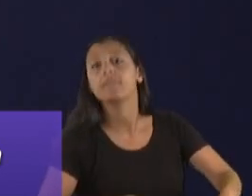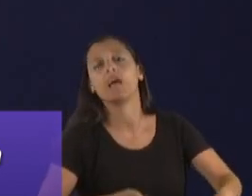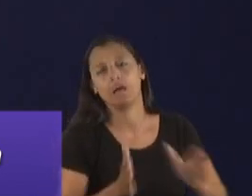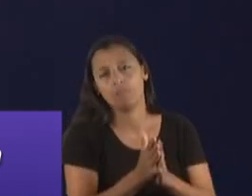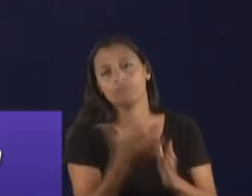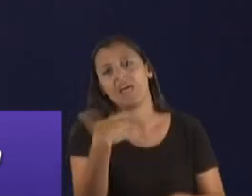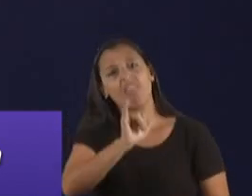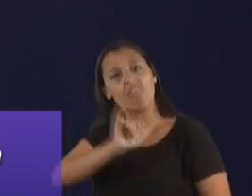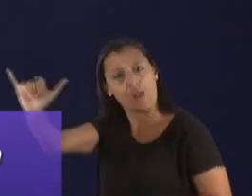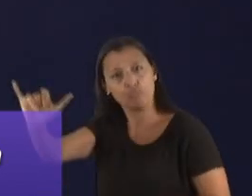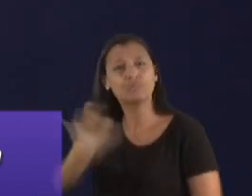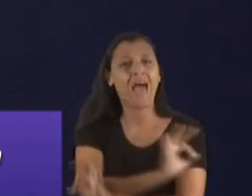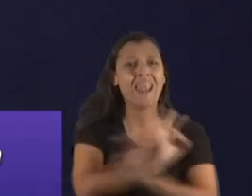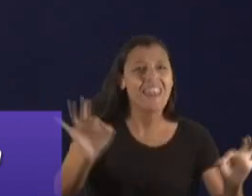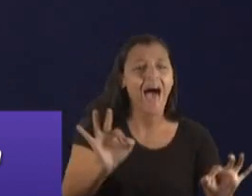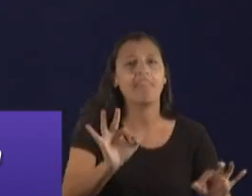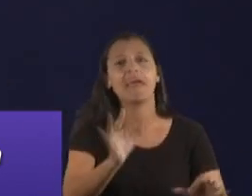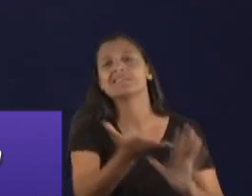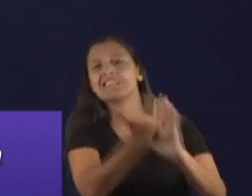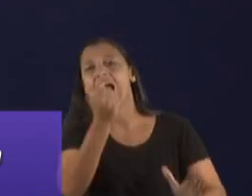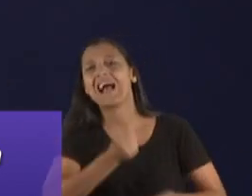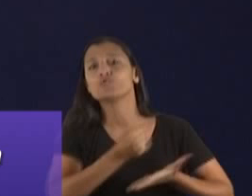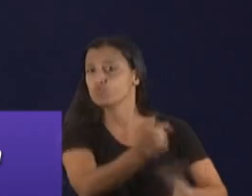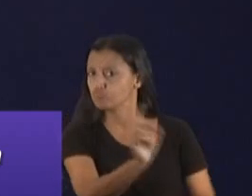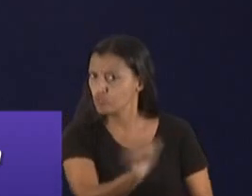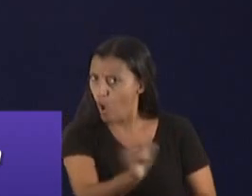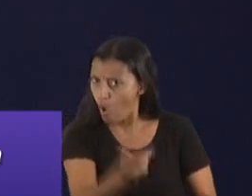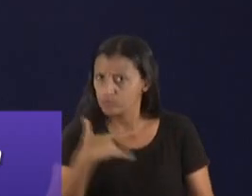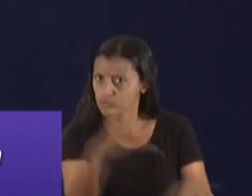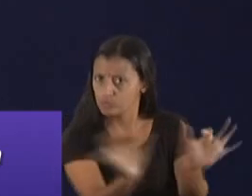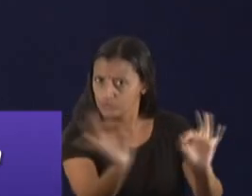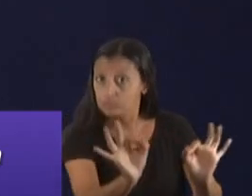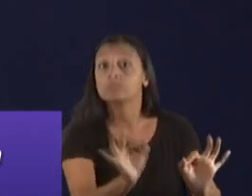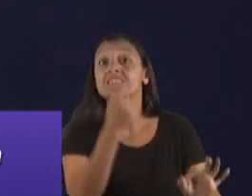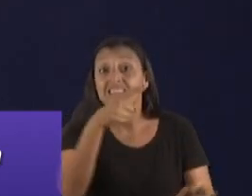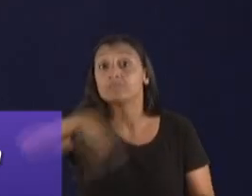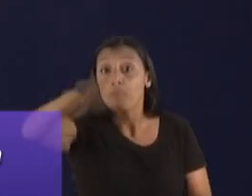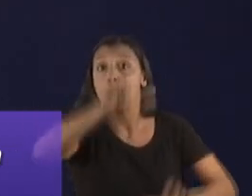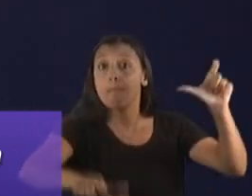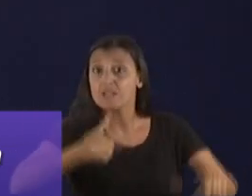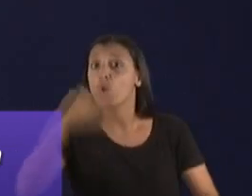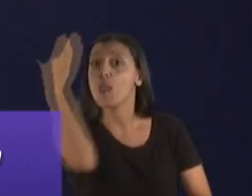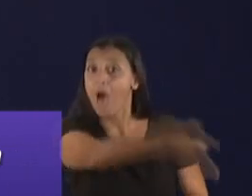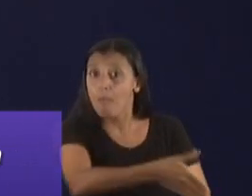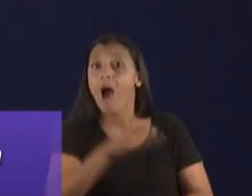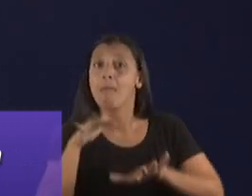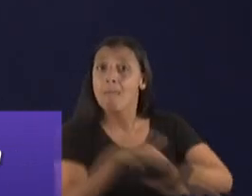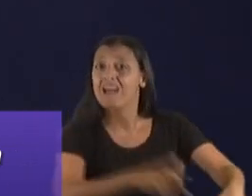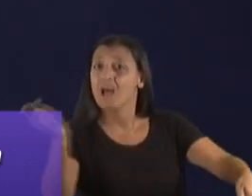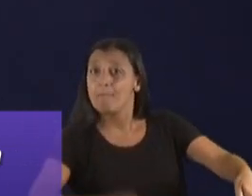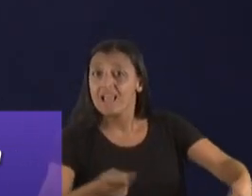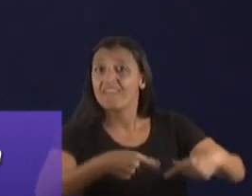deben denunciarlos. Nadie va a perder su plan social. Lo van a perder si efectivamente asisten a las marchas y cometen en esa